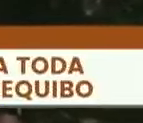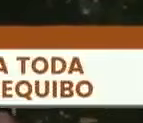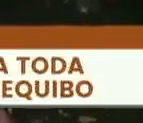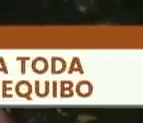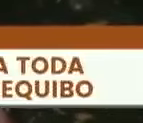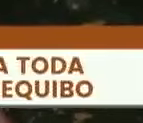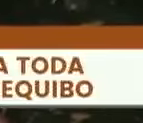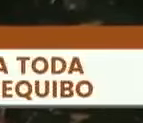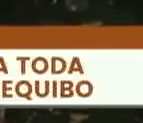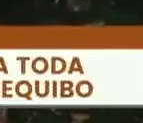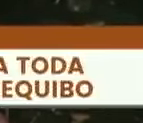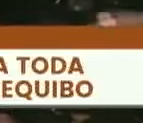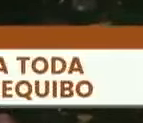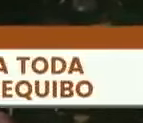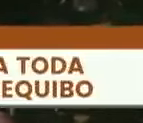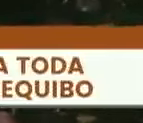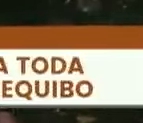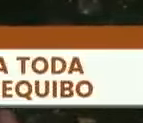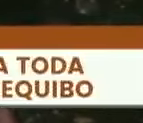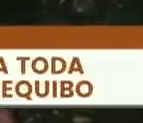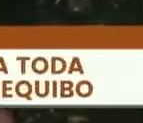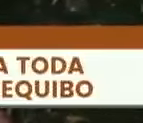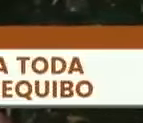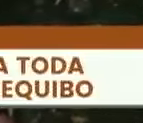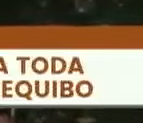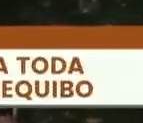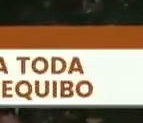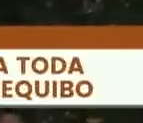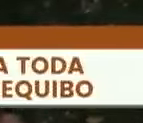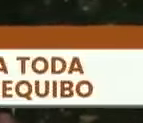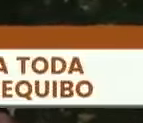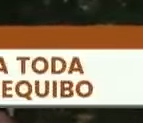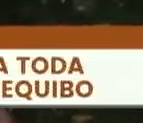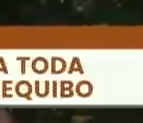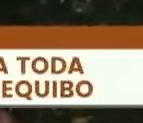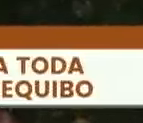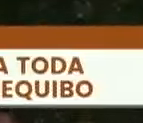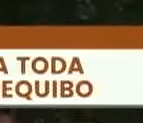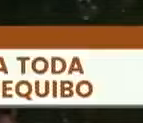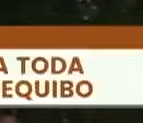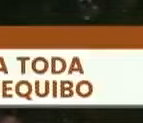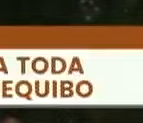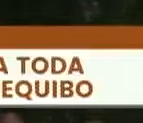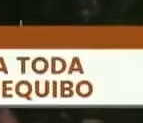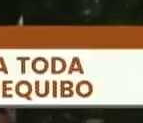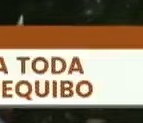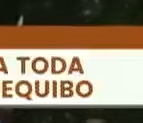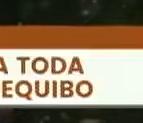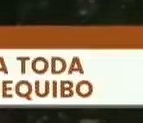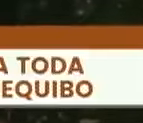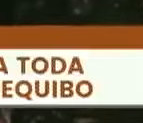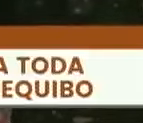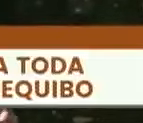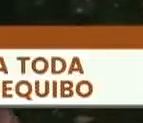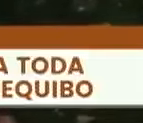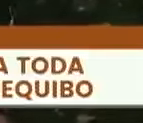otra vez a la Corte Internacional de Justicia a decir que los venezolanos no podemos consultarle a nuestro pueblo.